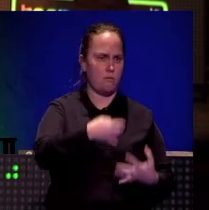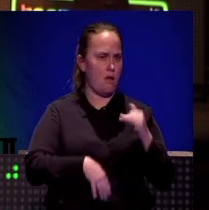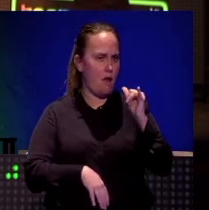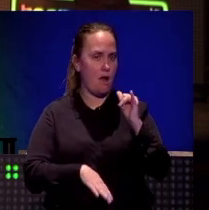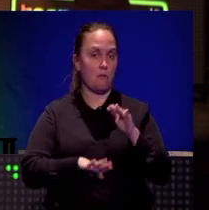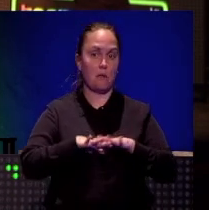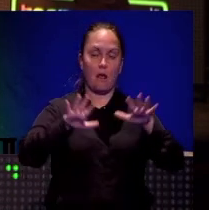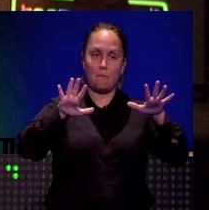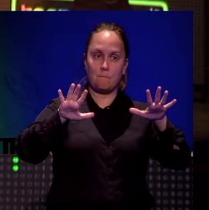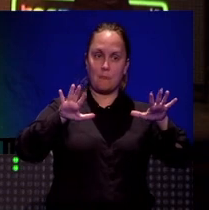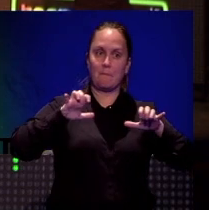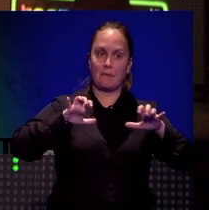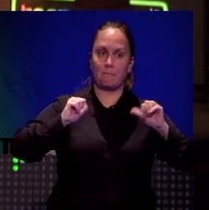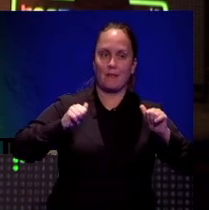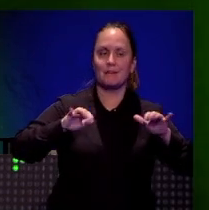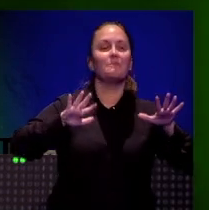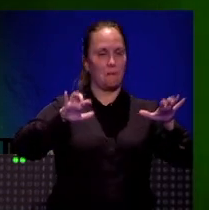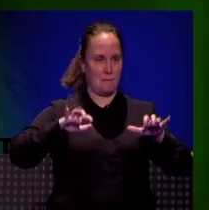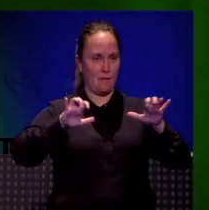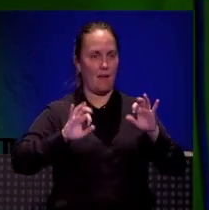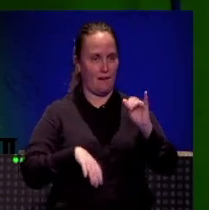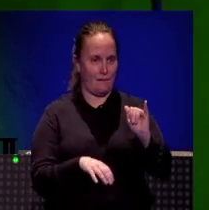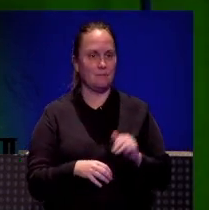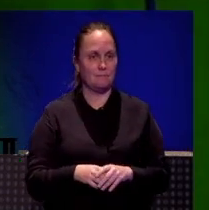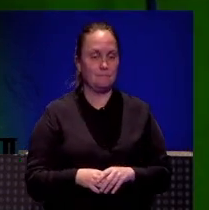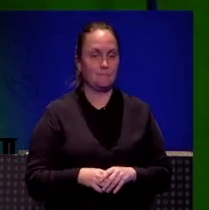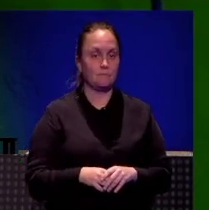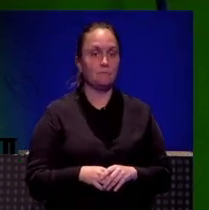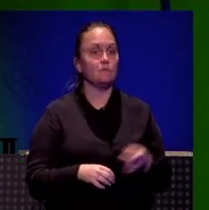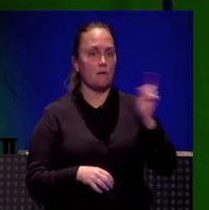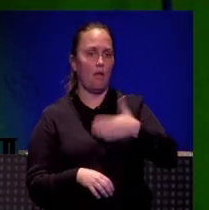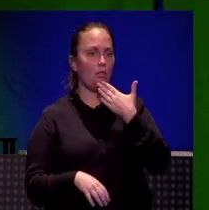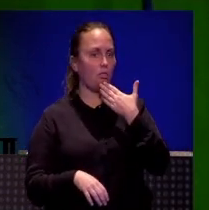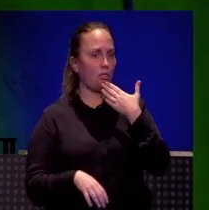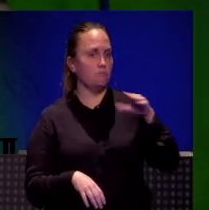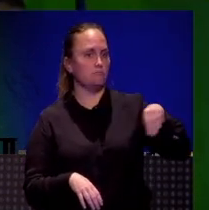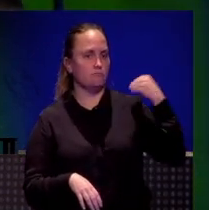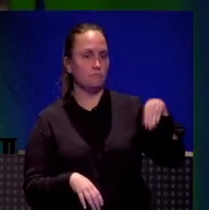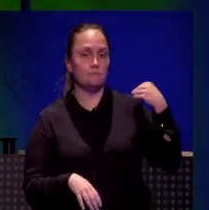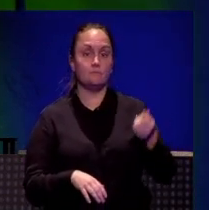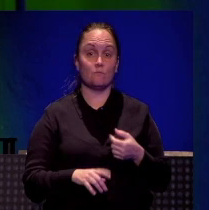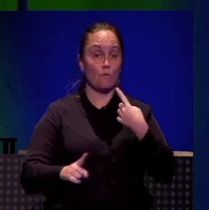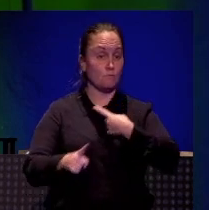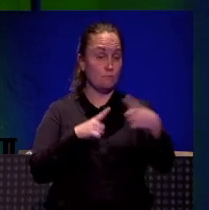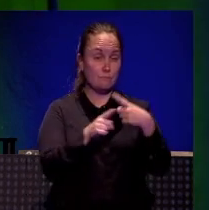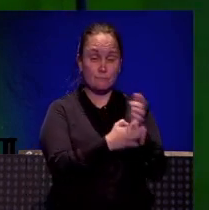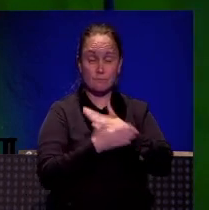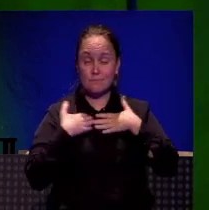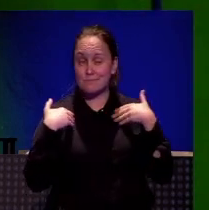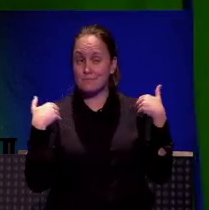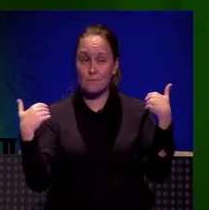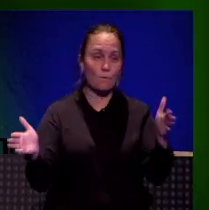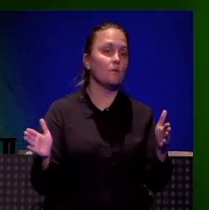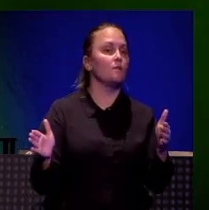para aprendizaje para perdón pero para el aprendizaje para entretenimiento y cualquier cosa que se ocurra pues seguramente